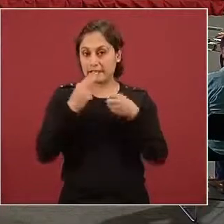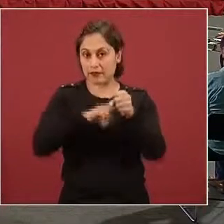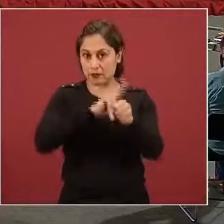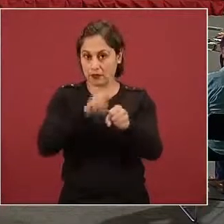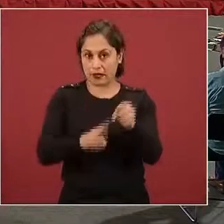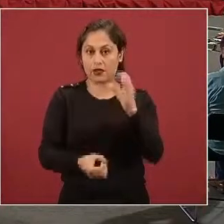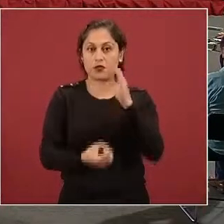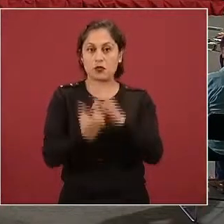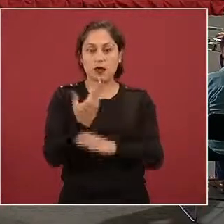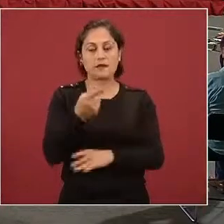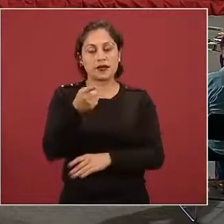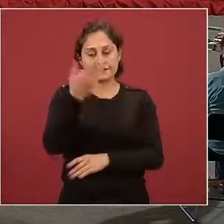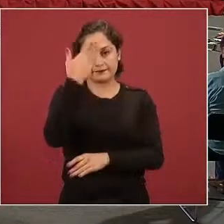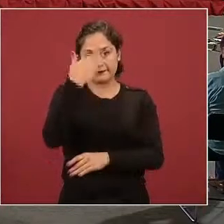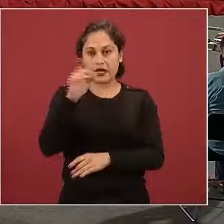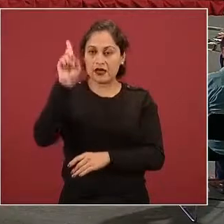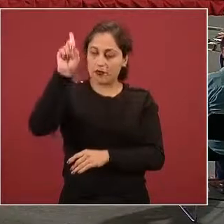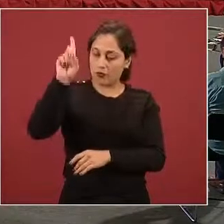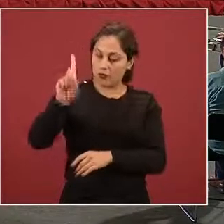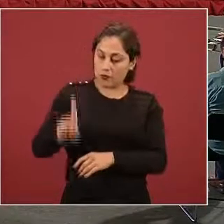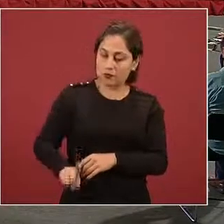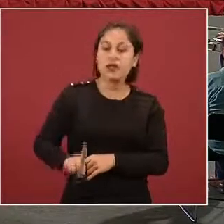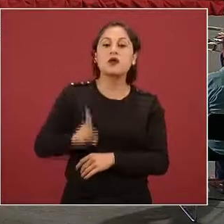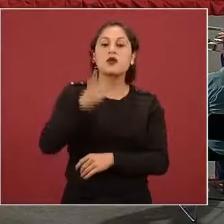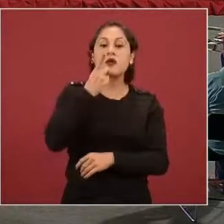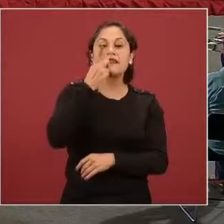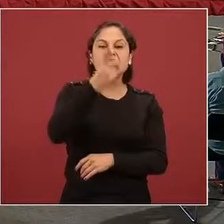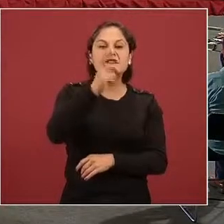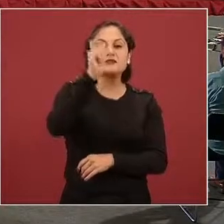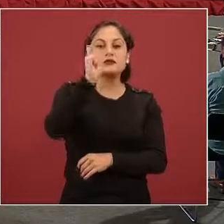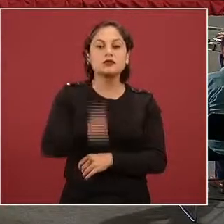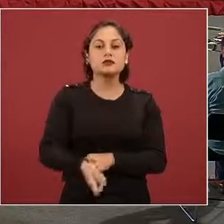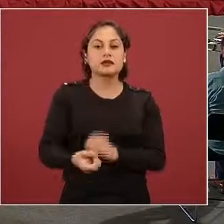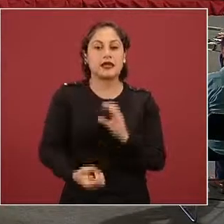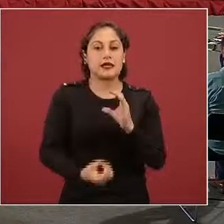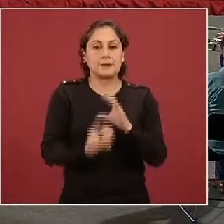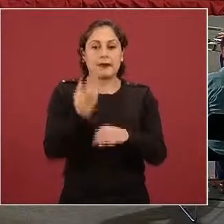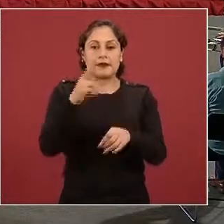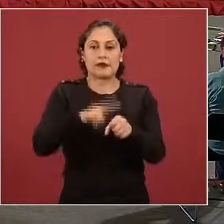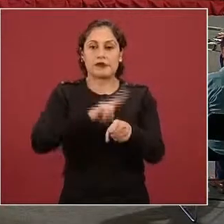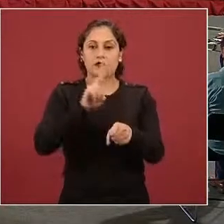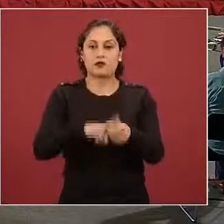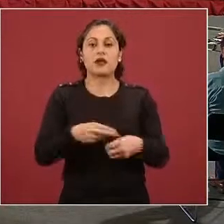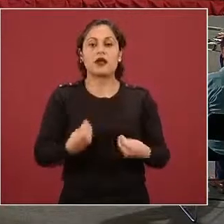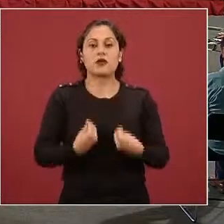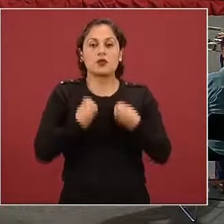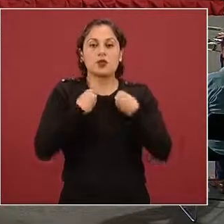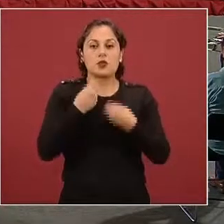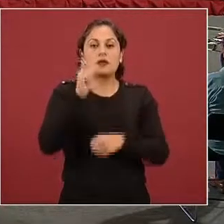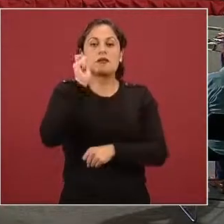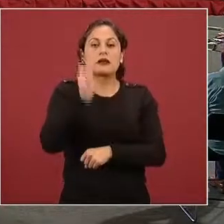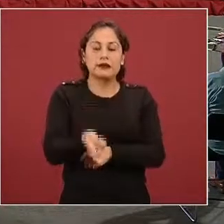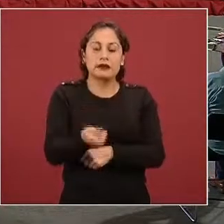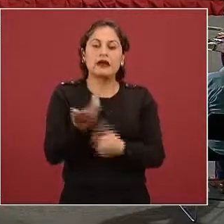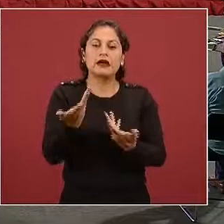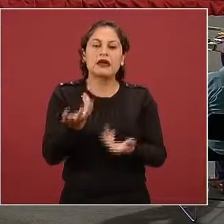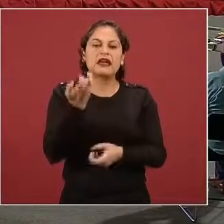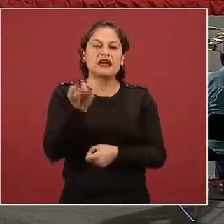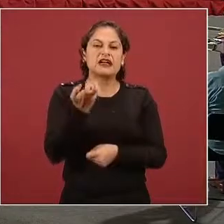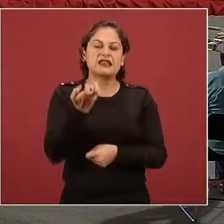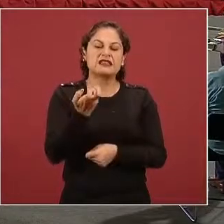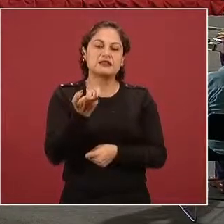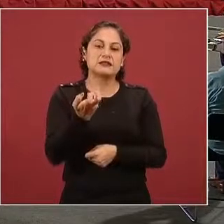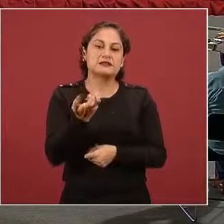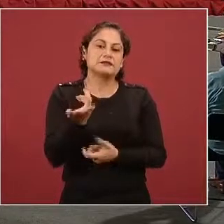domingo con especial énfasis, nueva normalidad es una nueva manera de relacionarnos unos con otros en el espacio